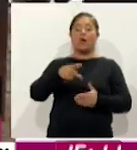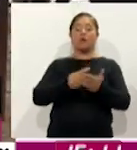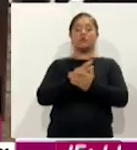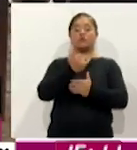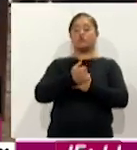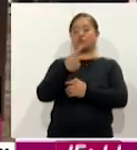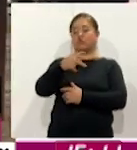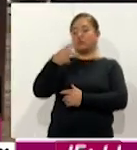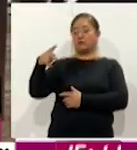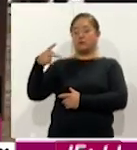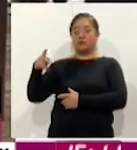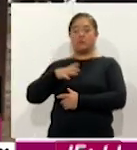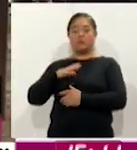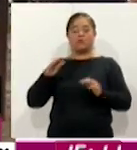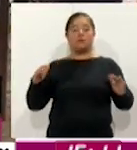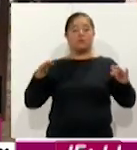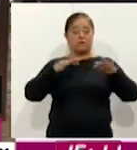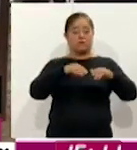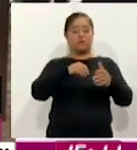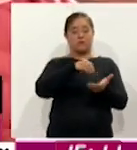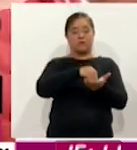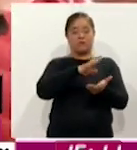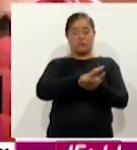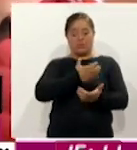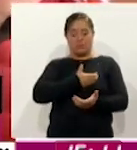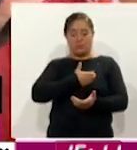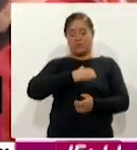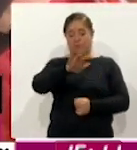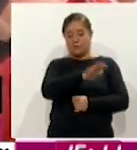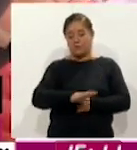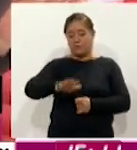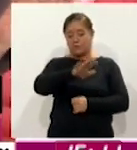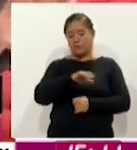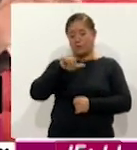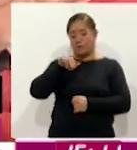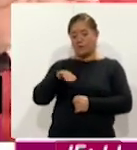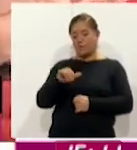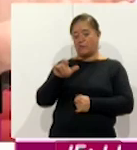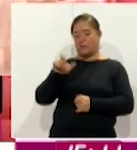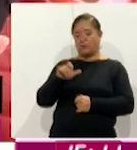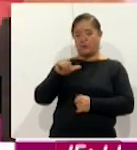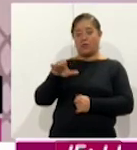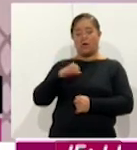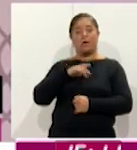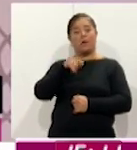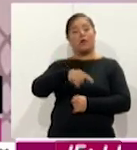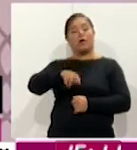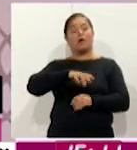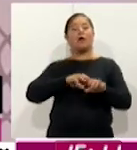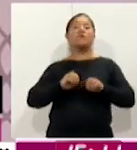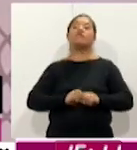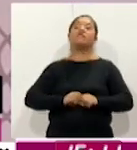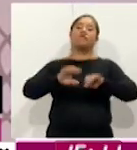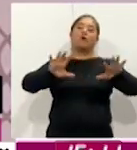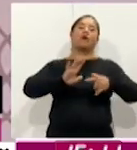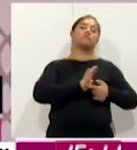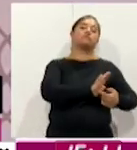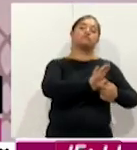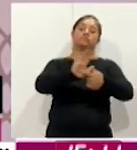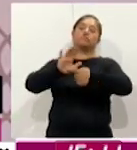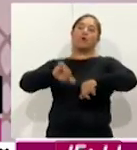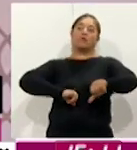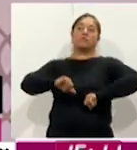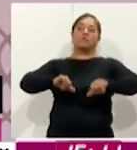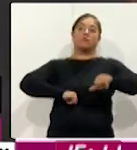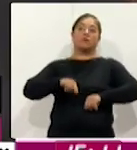productos a la explanada del Ayuntamiento de Amajac, donde dieron a conocer pues, la variedad de actividades